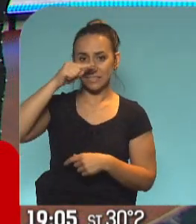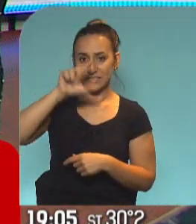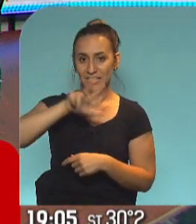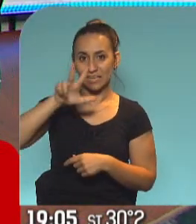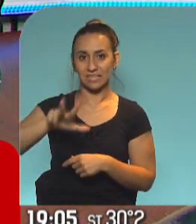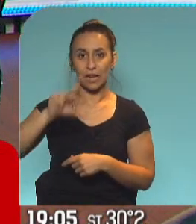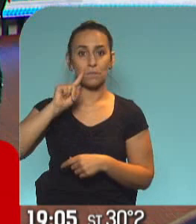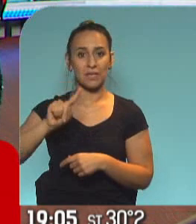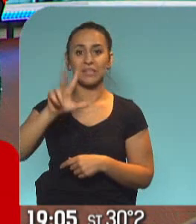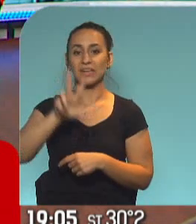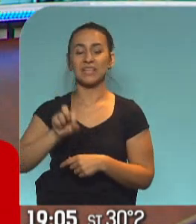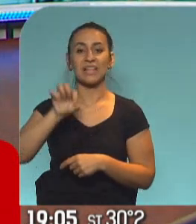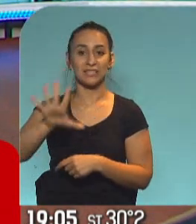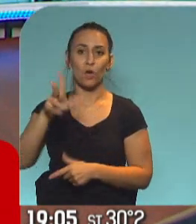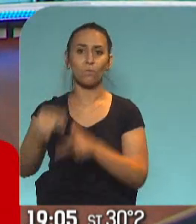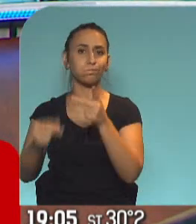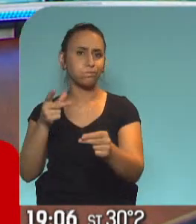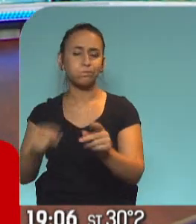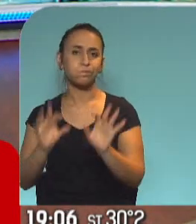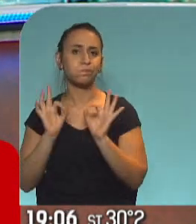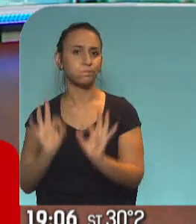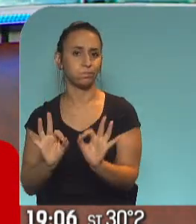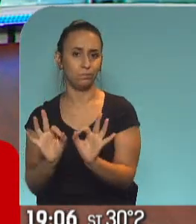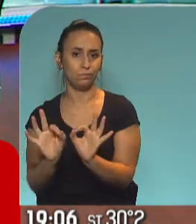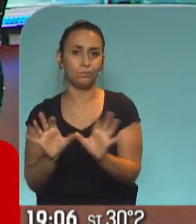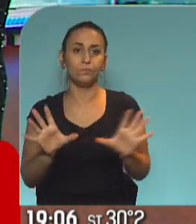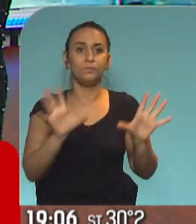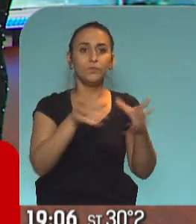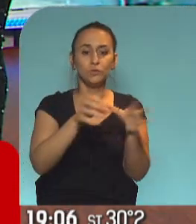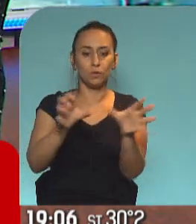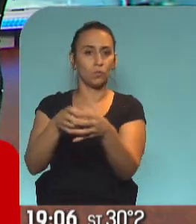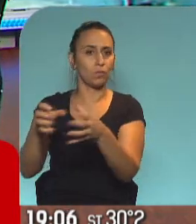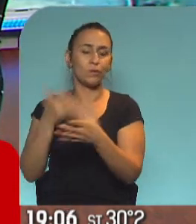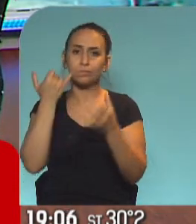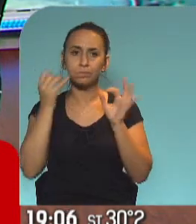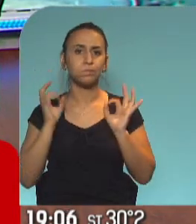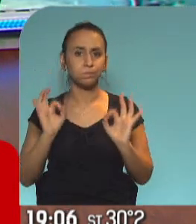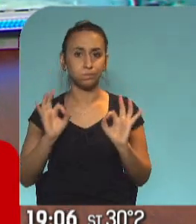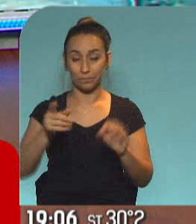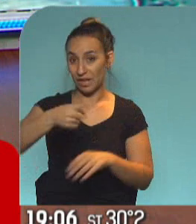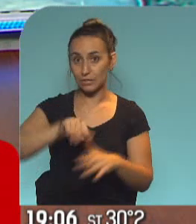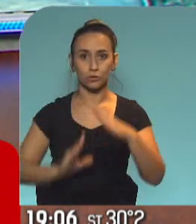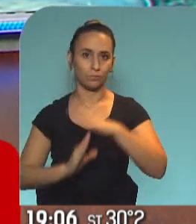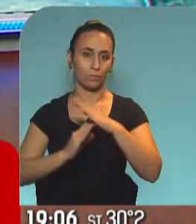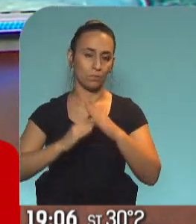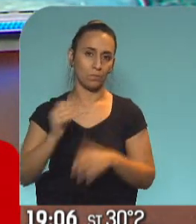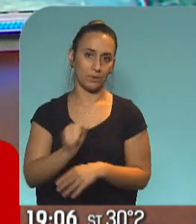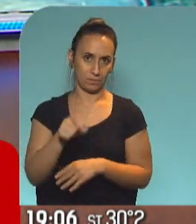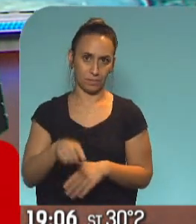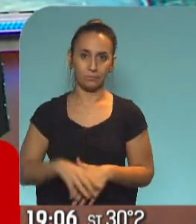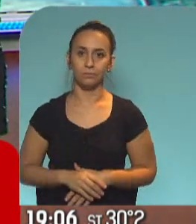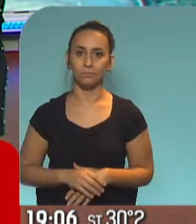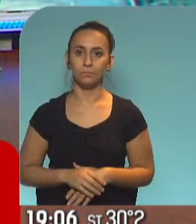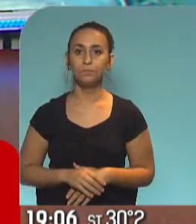733.305 vacunas que ya fueran aplicadas a estos grupos que se entiende son los prioritarios. Vamos a repasar los Twitter de